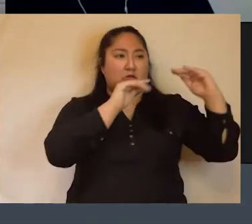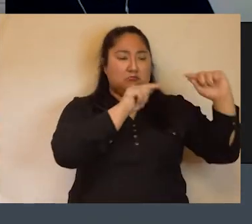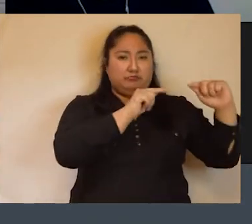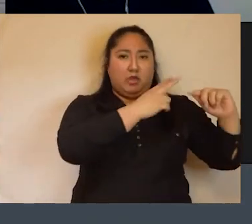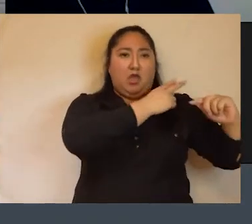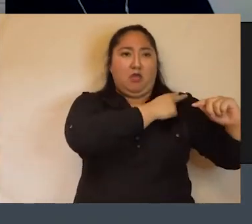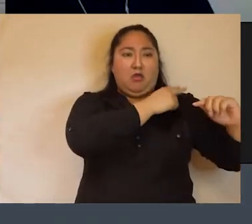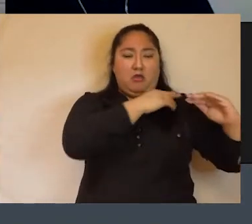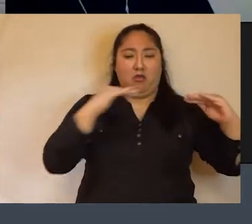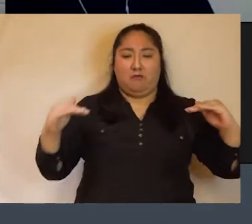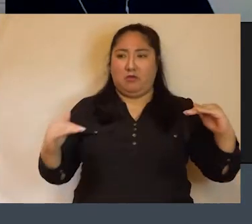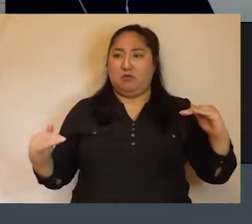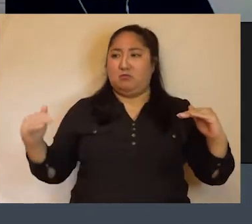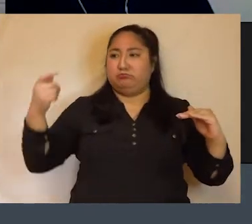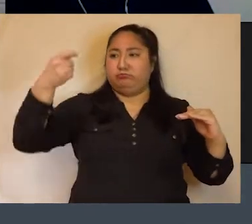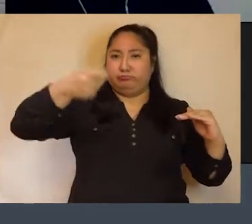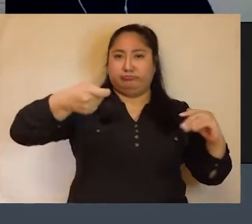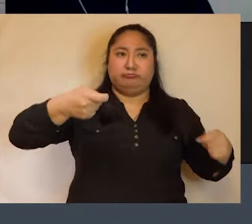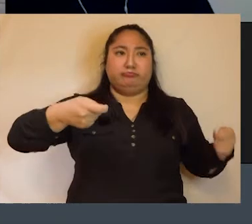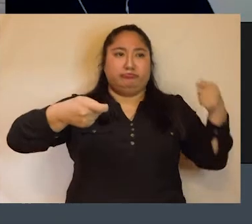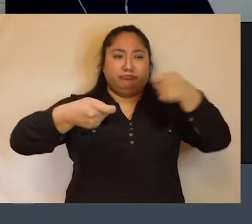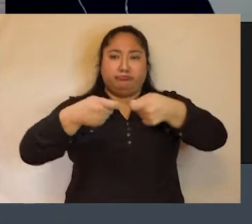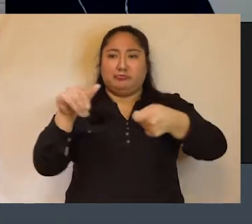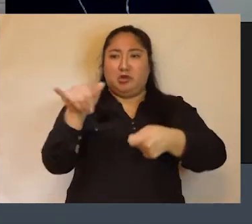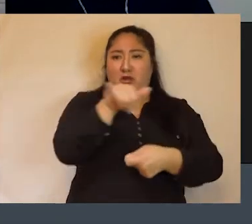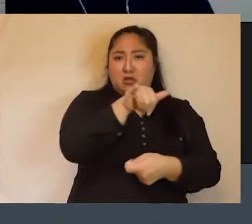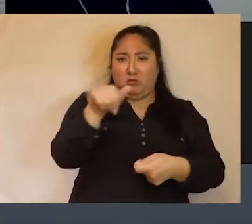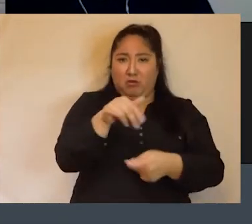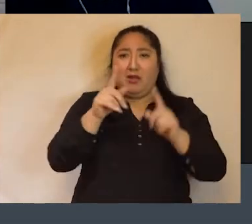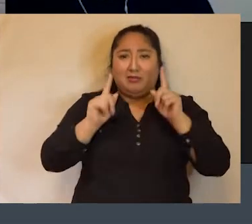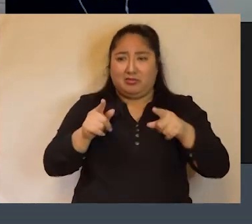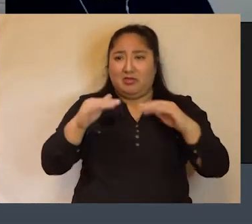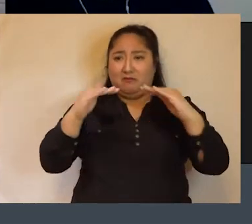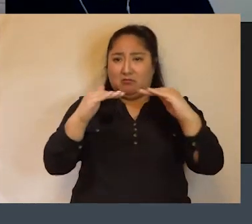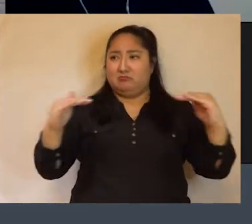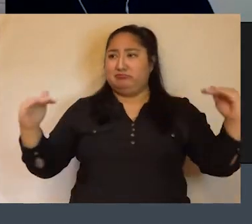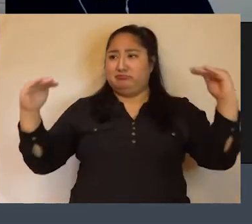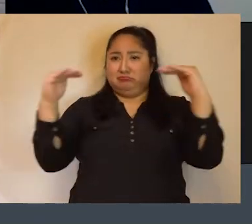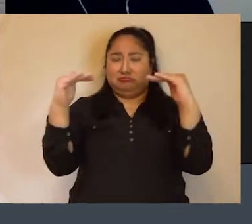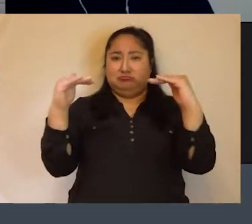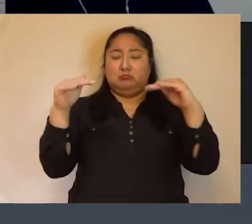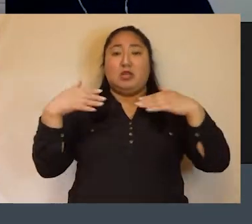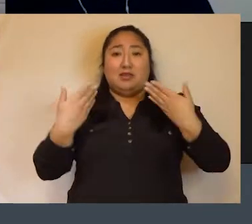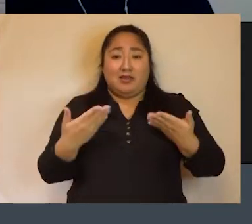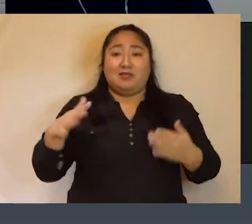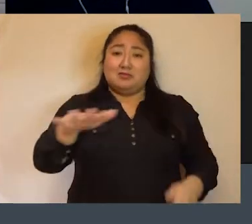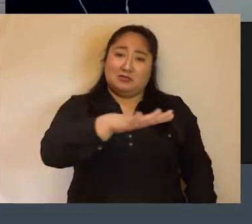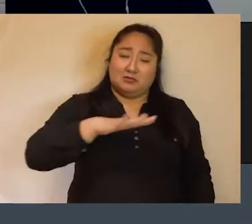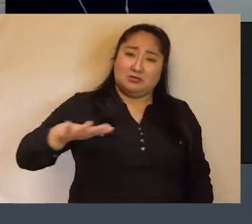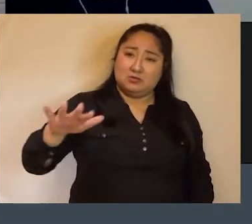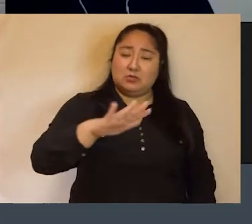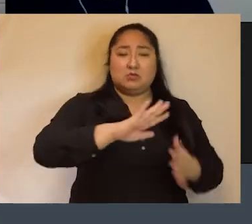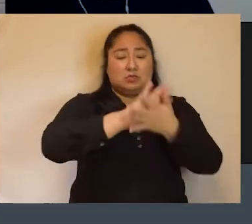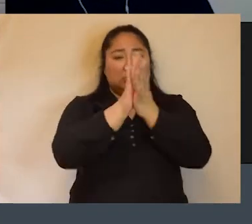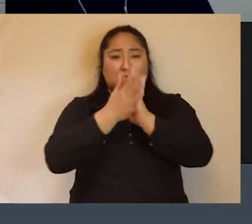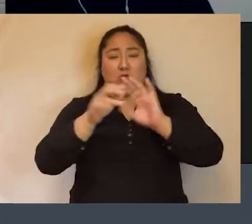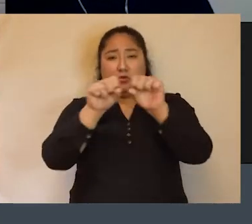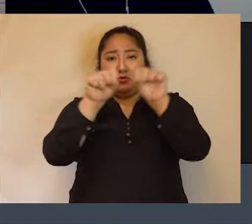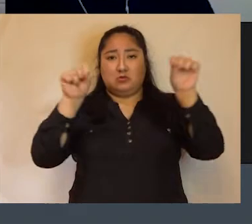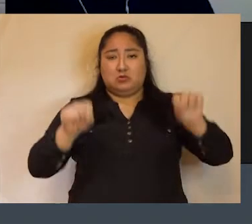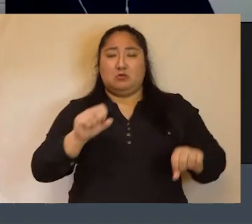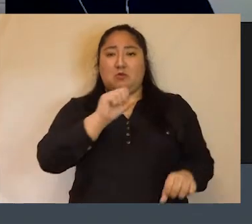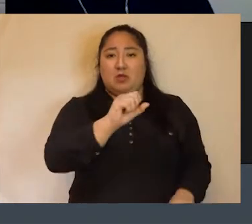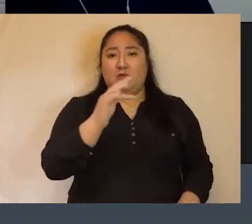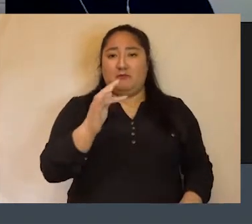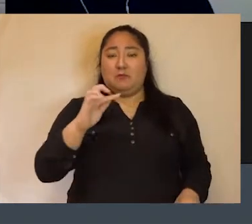trabajadores con lo que aportan los empleadores deberá dar una cotización que esté compartida a partes iguales. Eso es más o menos lo que pasa en todos